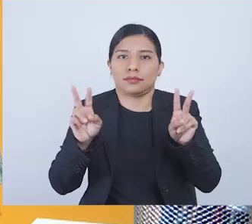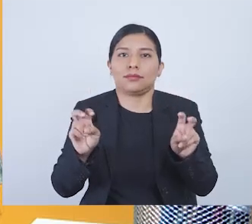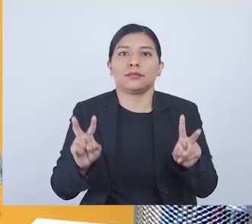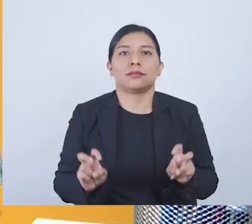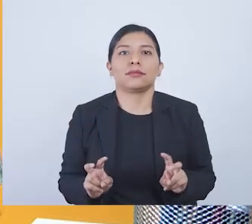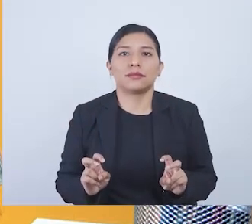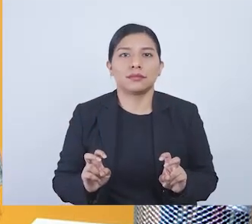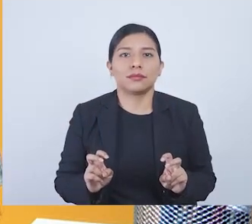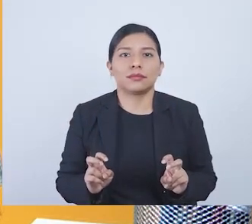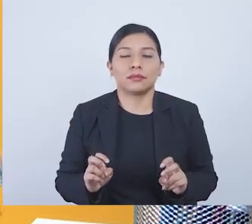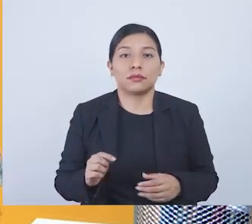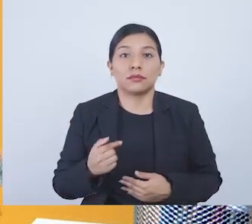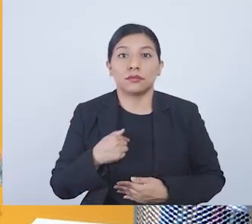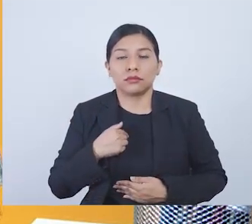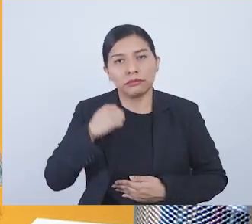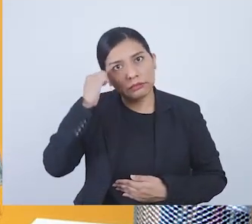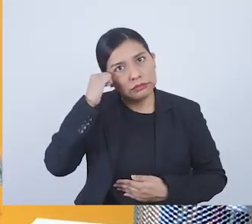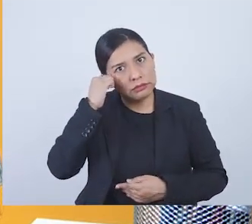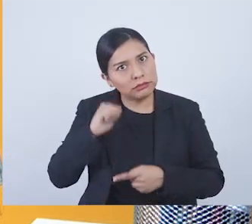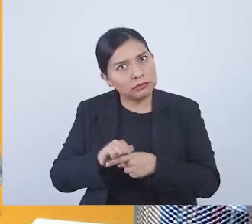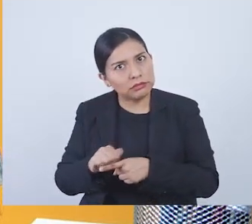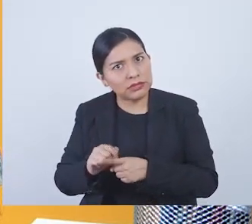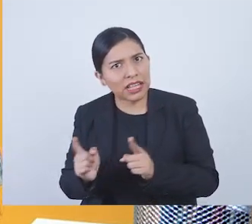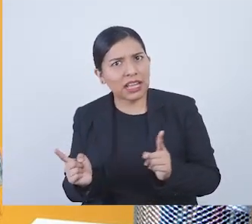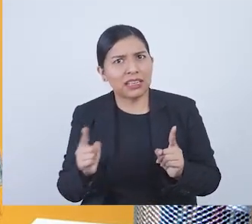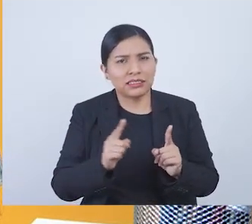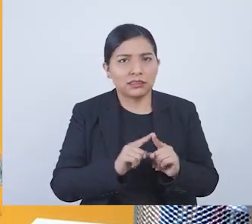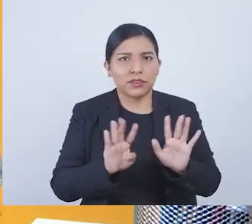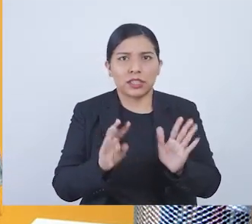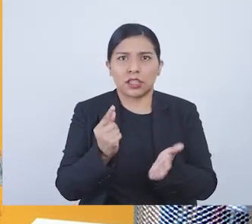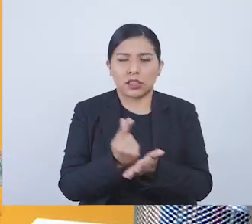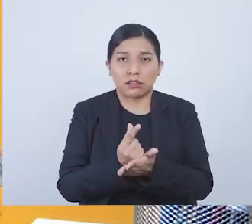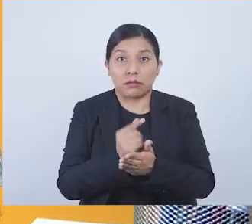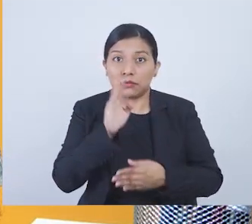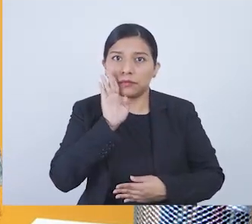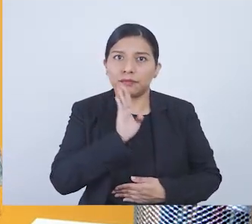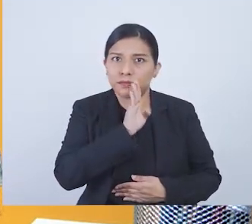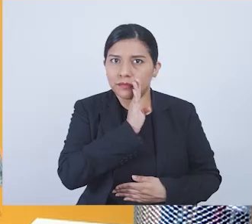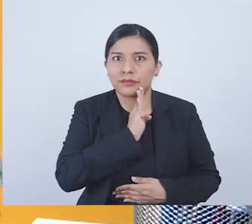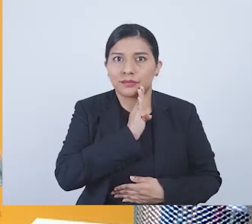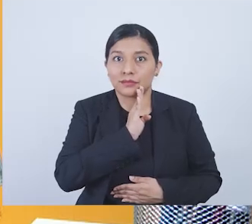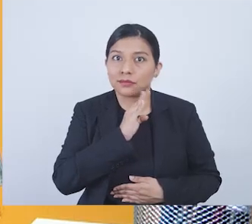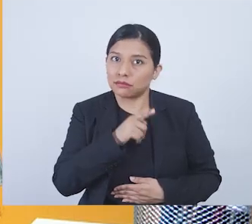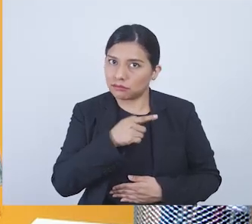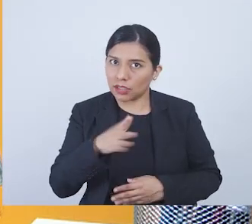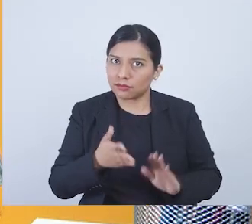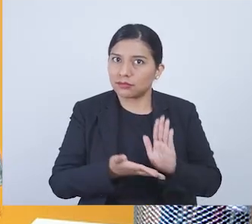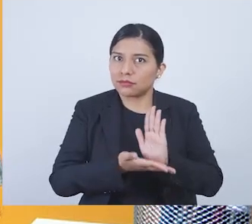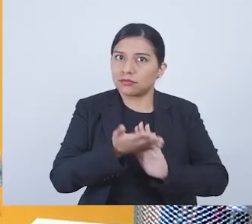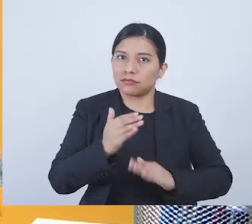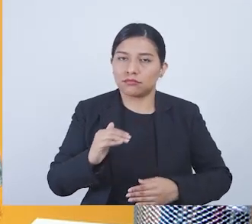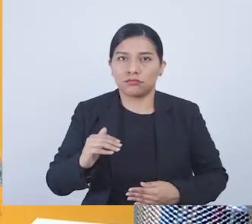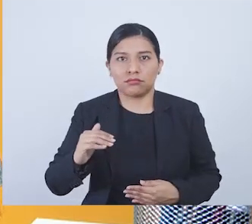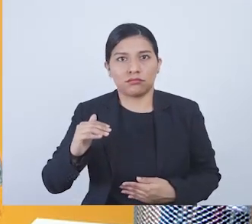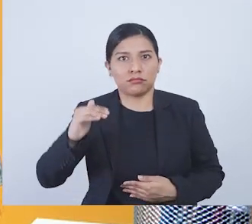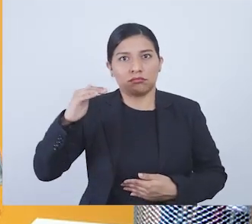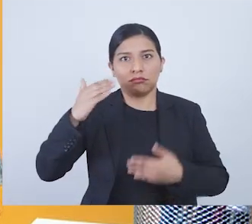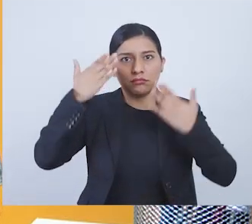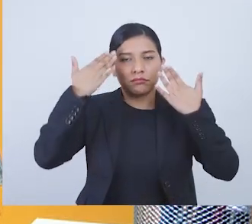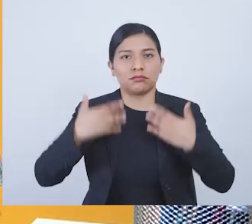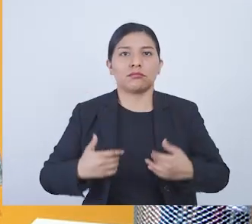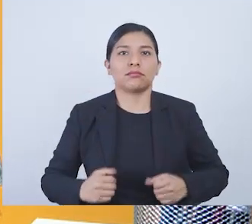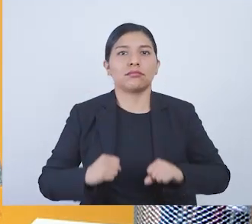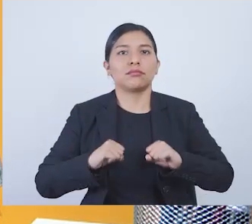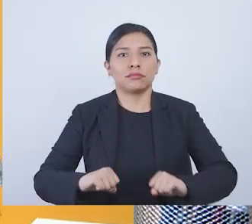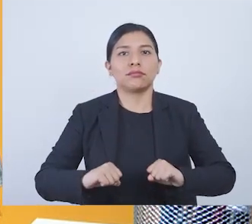hacerse en 9º grado y en bachillerato, que ya son organismos que terminaron su crecimiento físico y